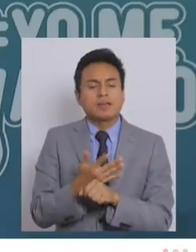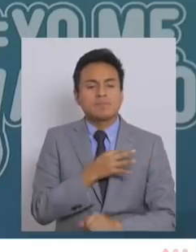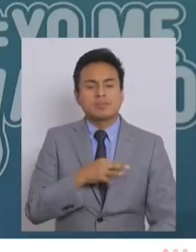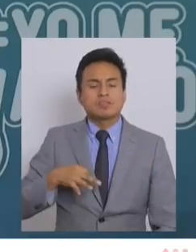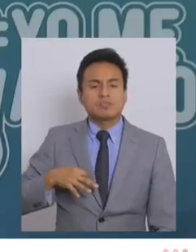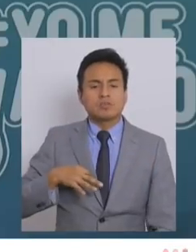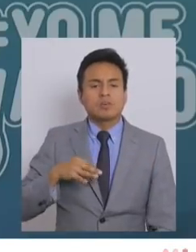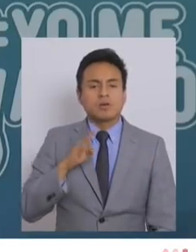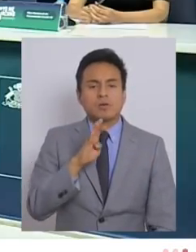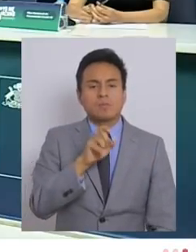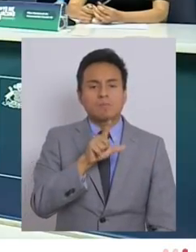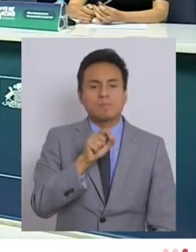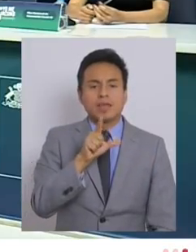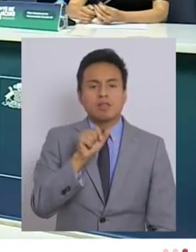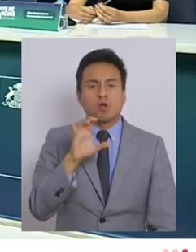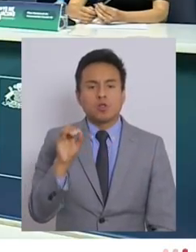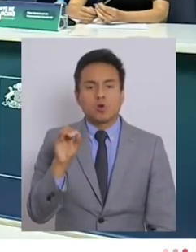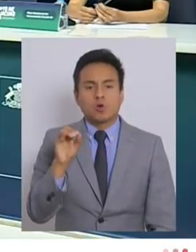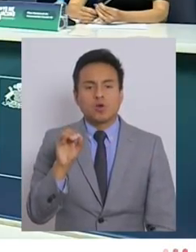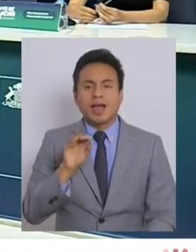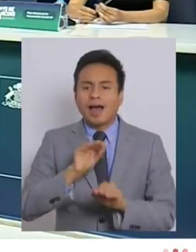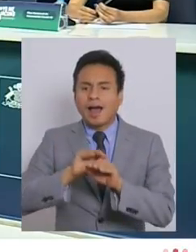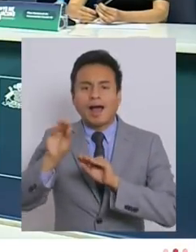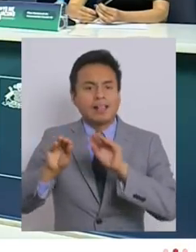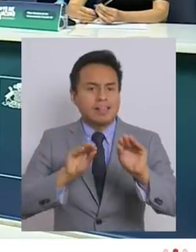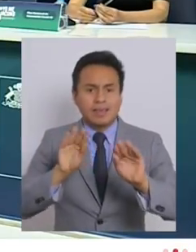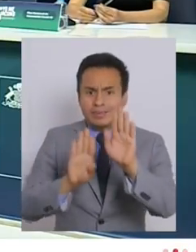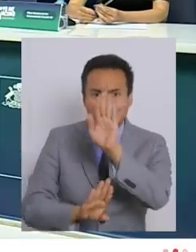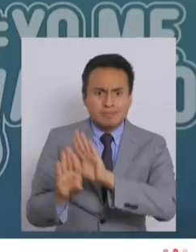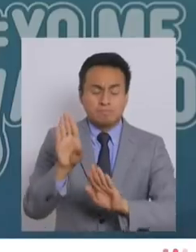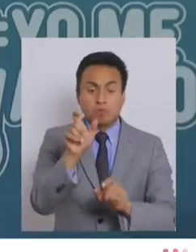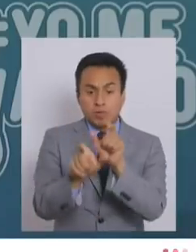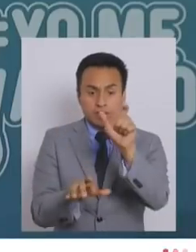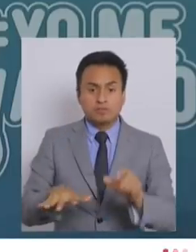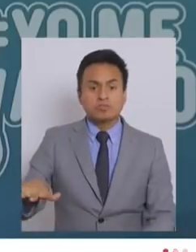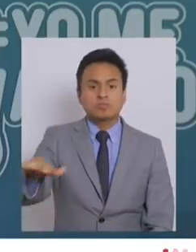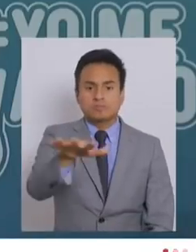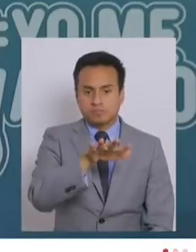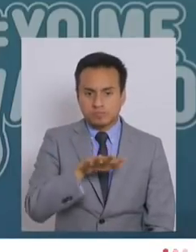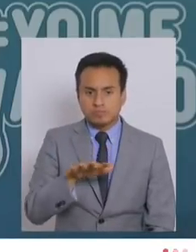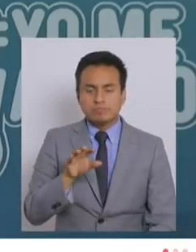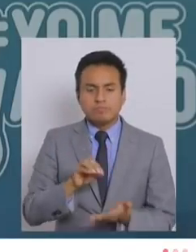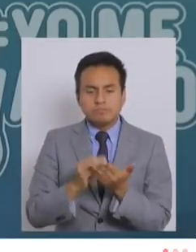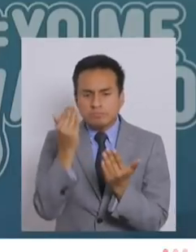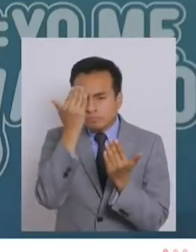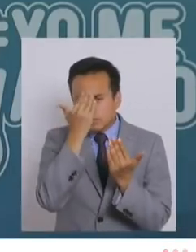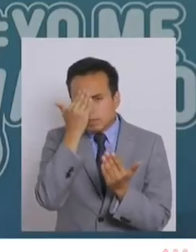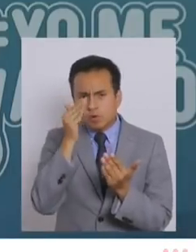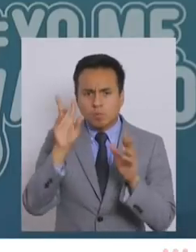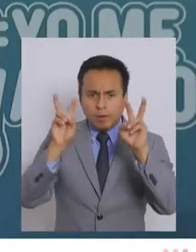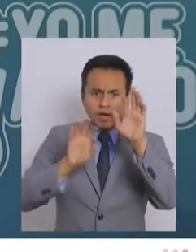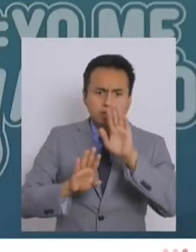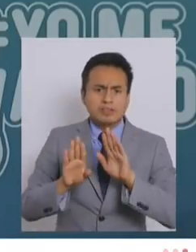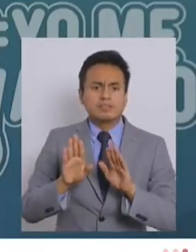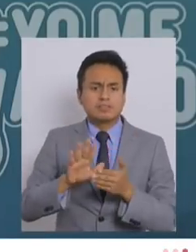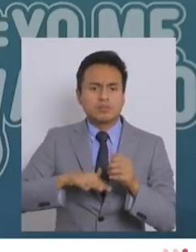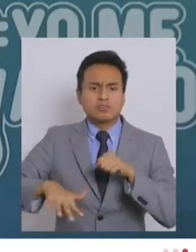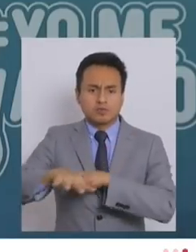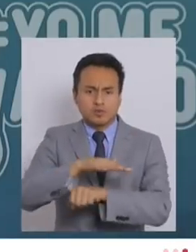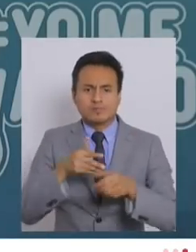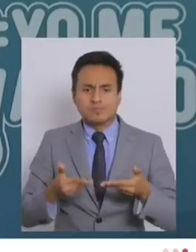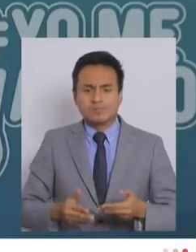ministro del óleo dando una alerta a la población para que esté mucho más preocupada de la situación actual